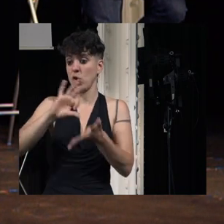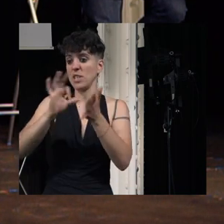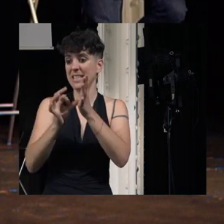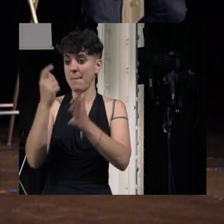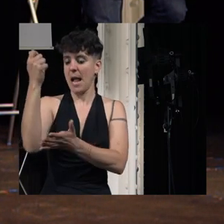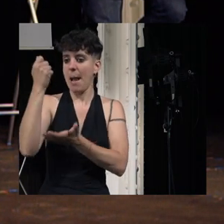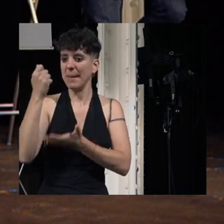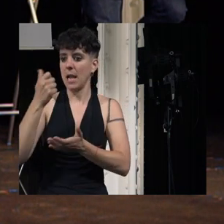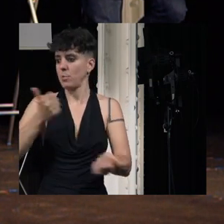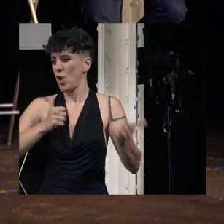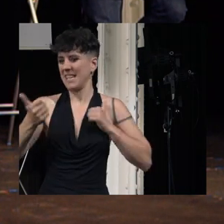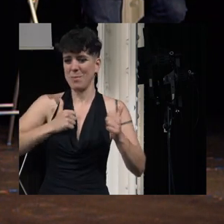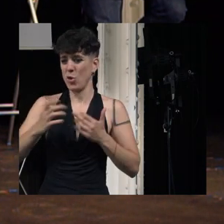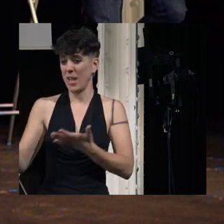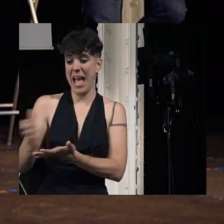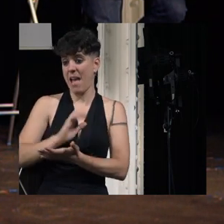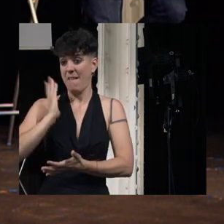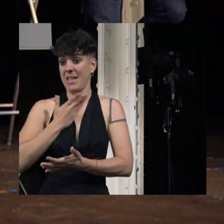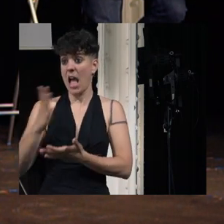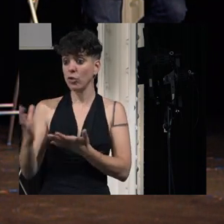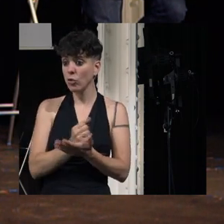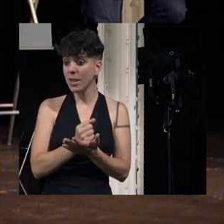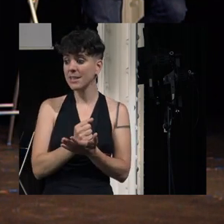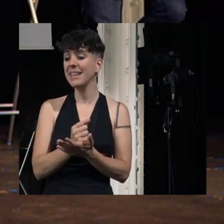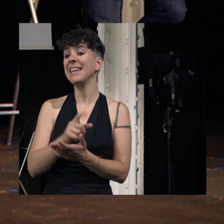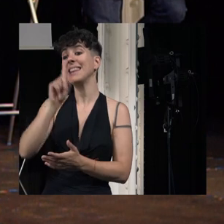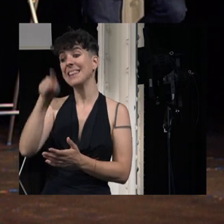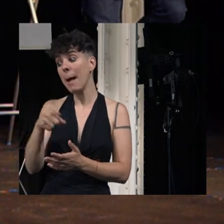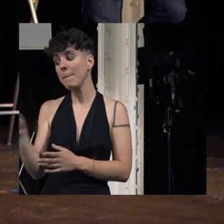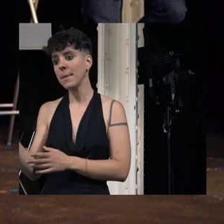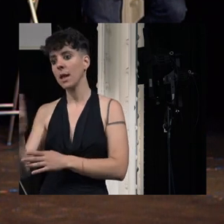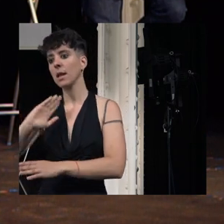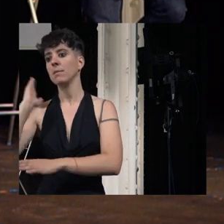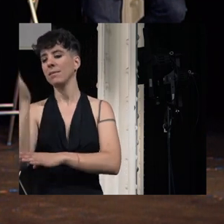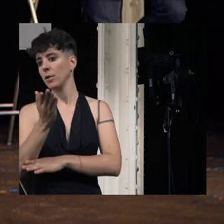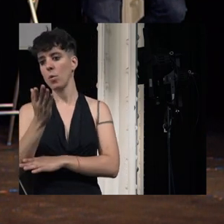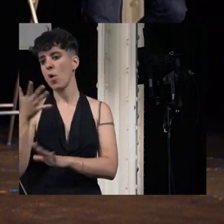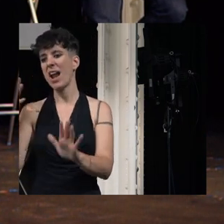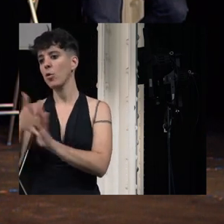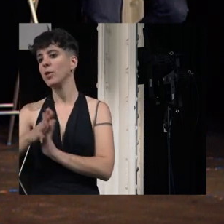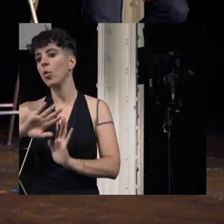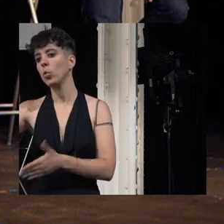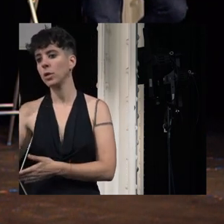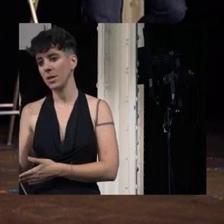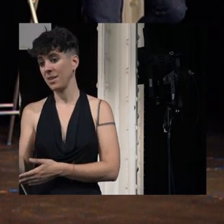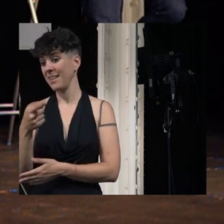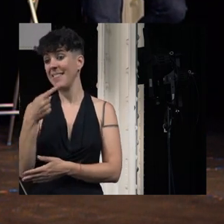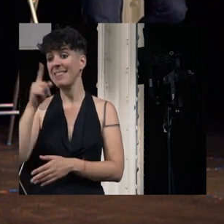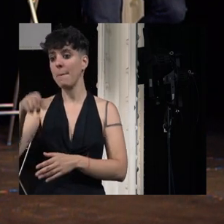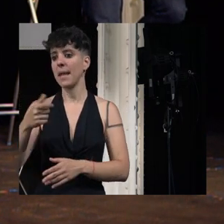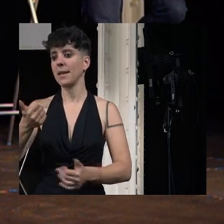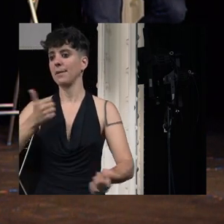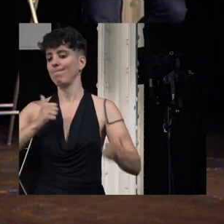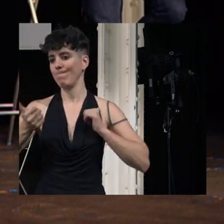nos explota a todas. Y están perjudicando finalmente, para matar su último argumento, el combate al tráfico y a la